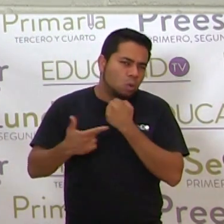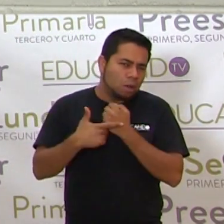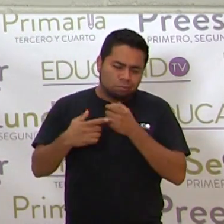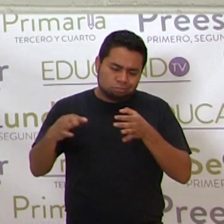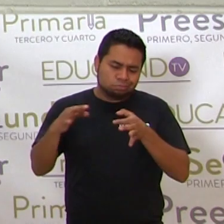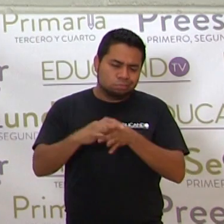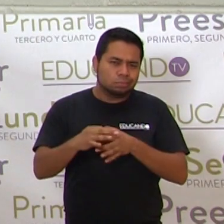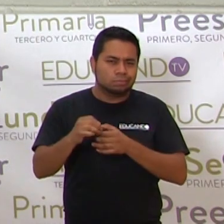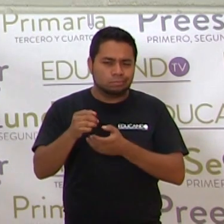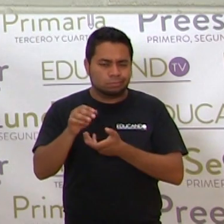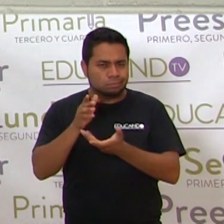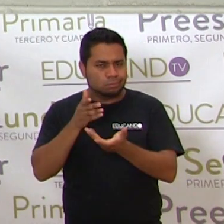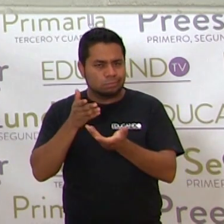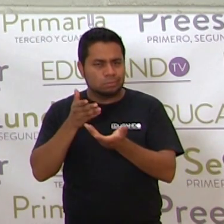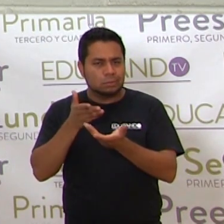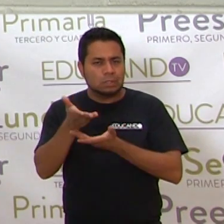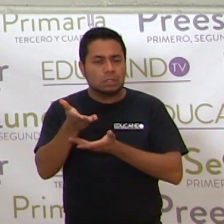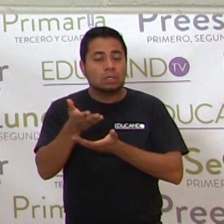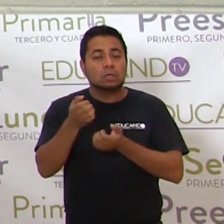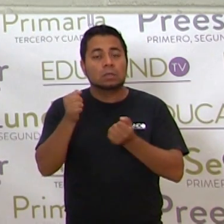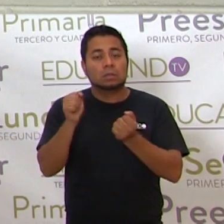relacionada a lo que es la